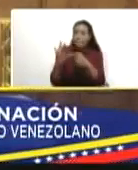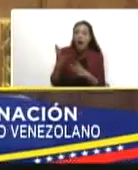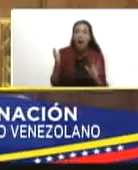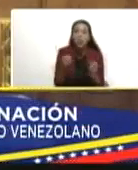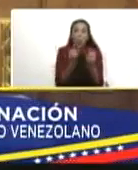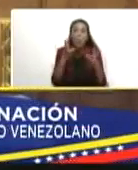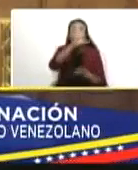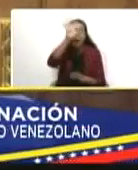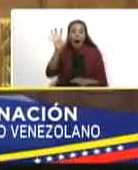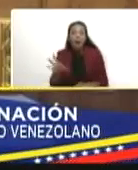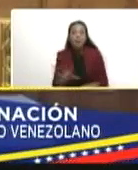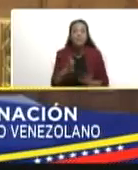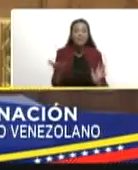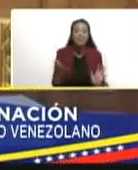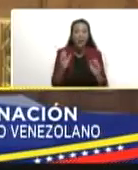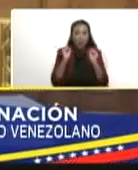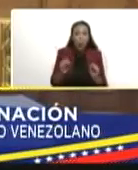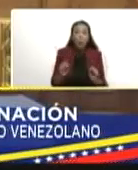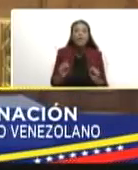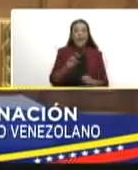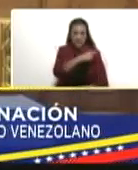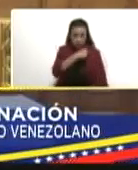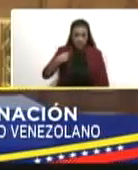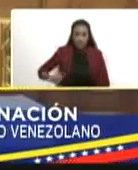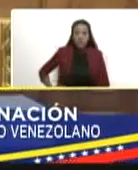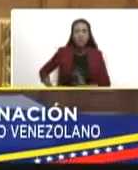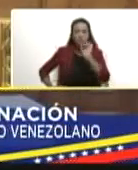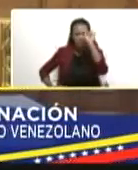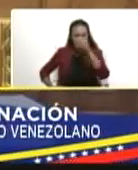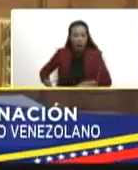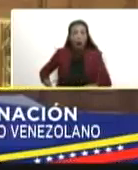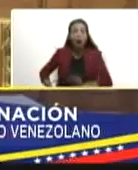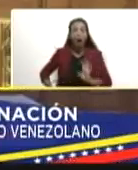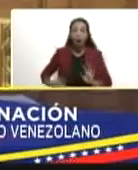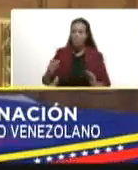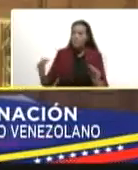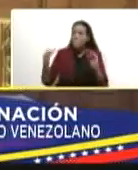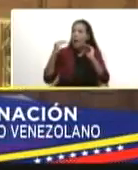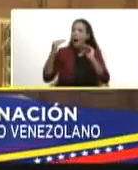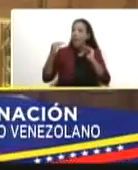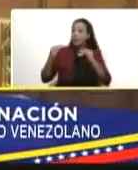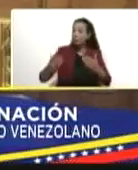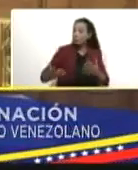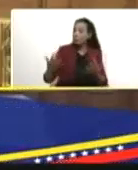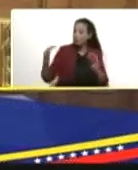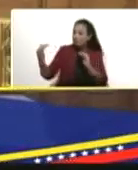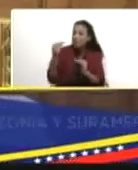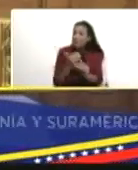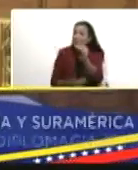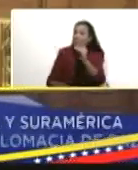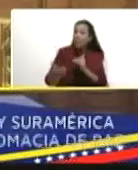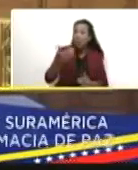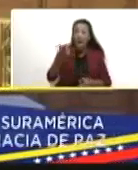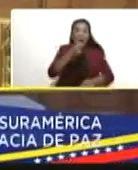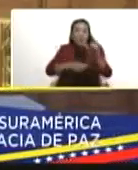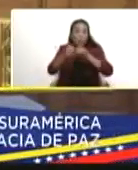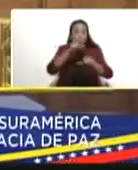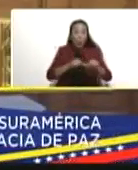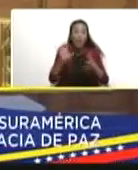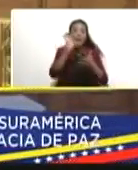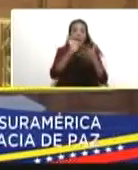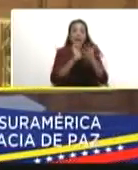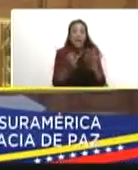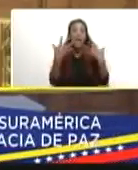número de países del Mundo con los que china ha elevado su relación a asociación